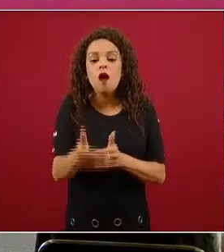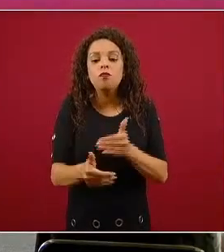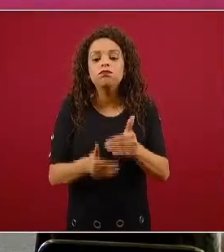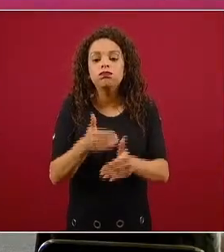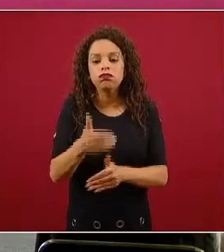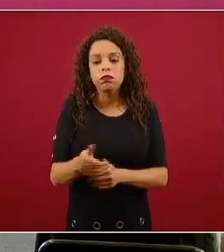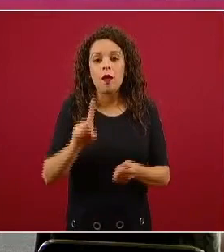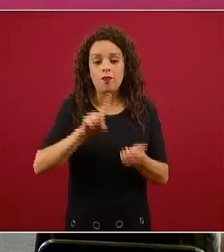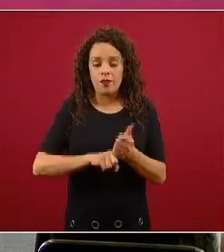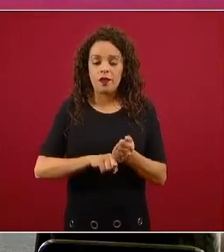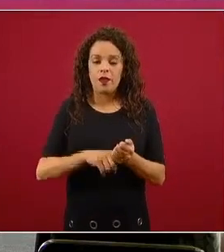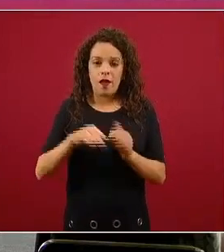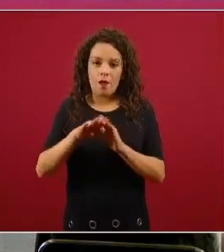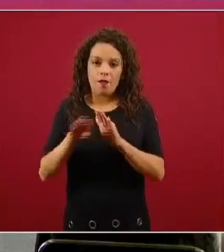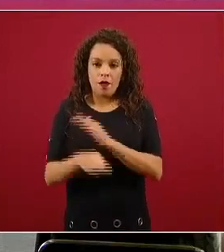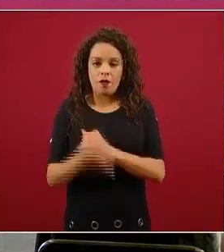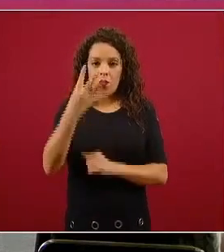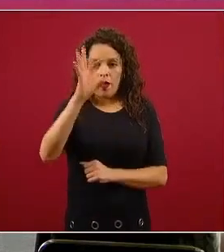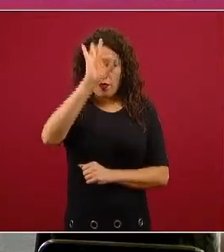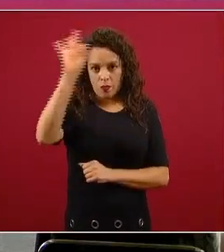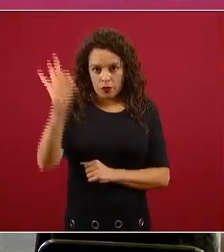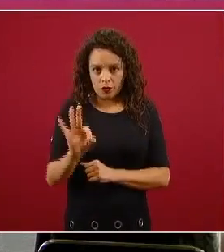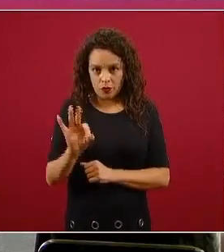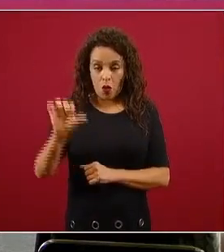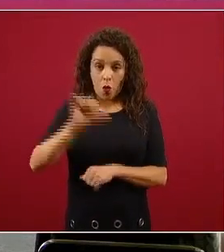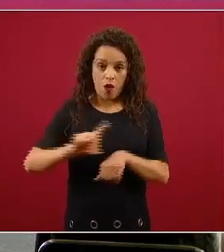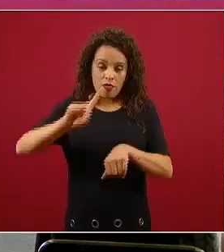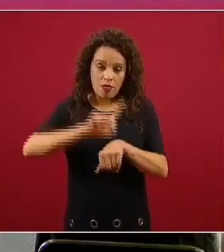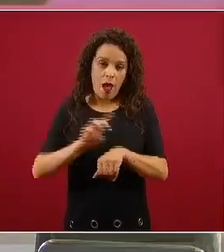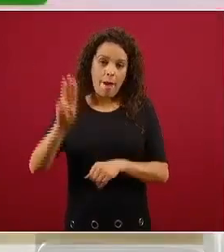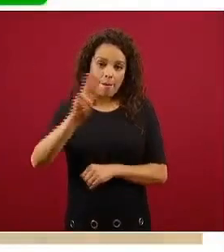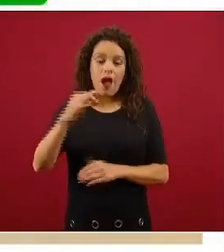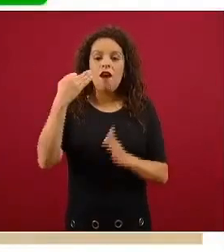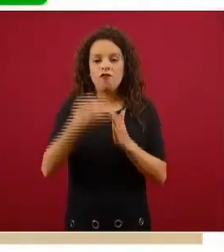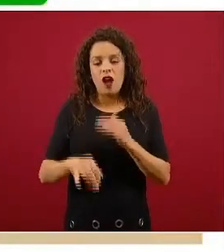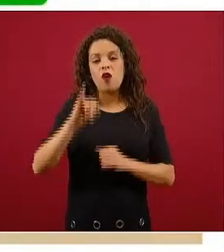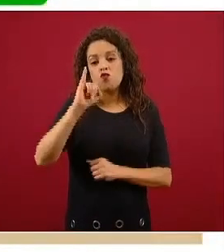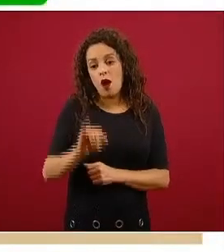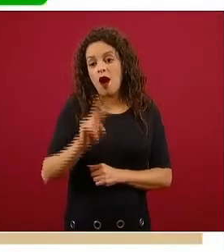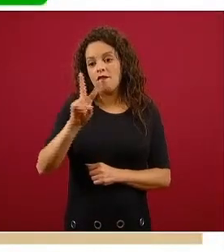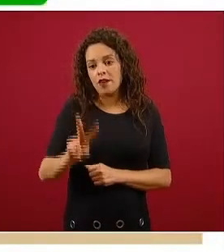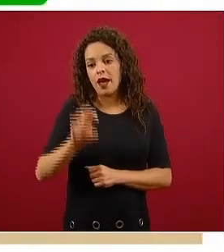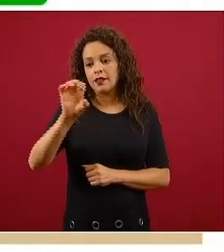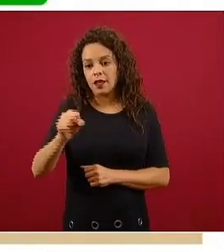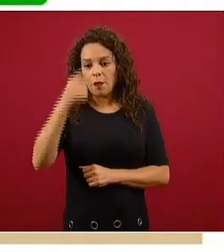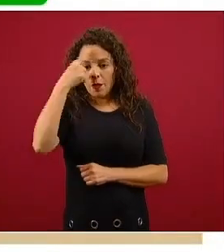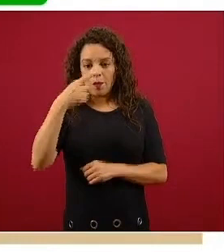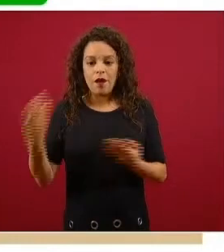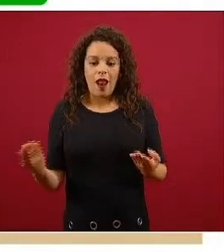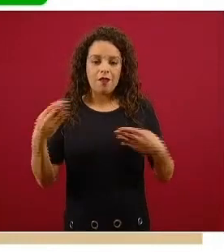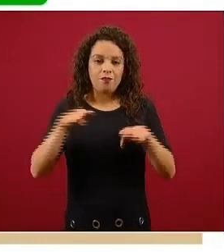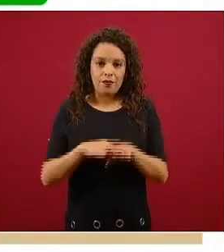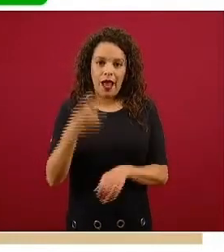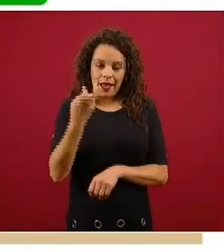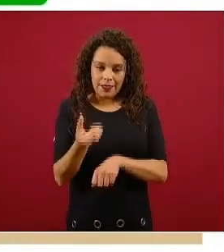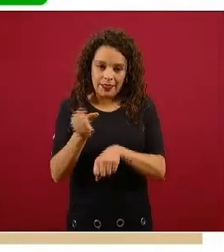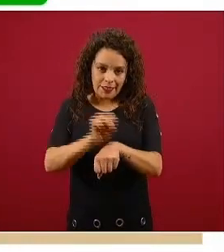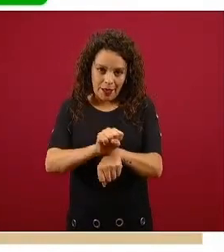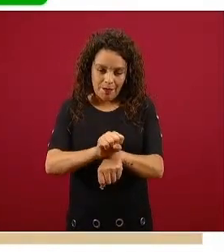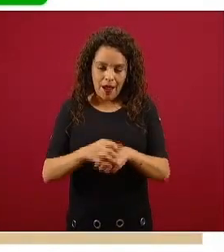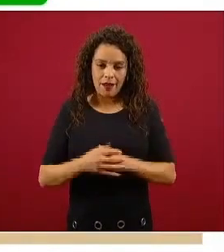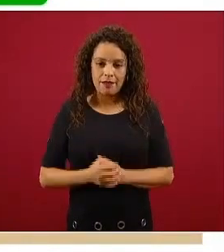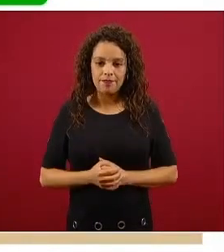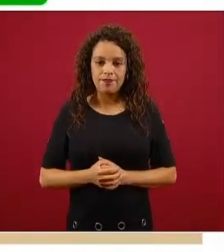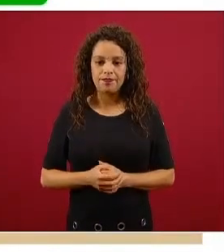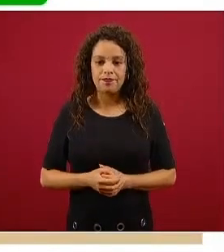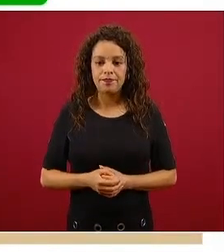-4% todavía hoy día miércoles falta jueves viernes y sábados para cerrar la semana como tal por